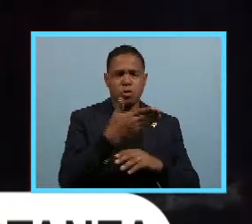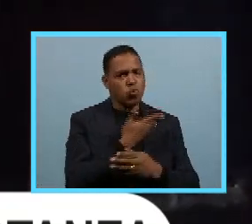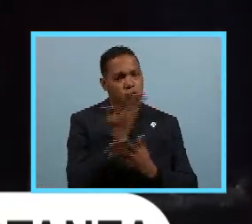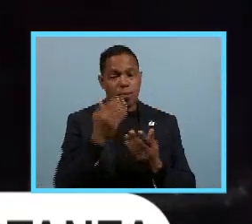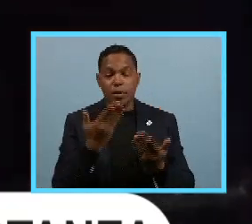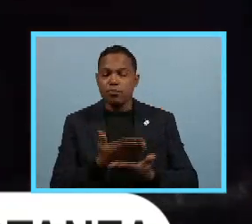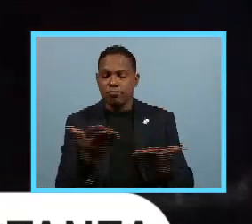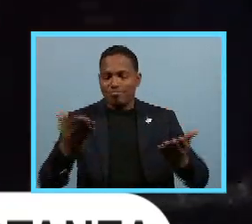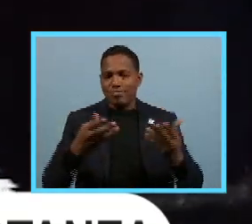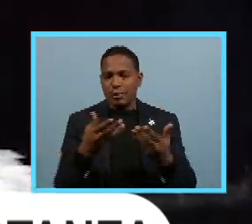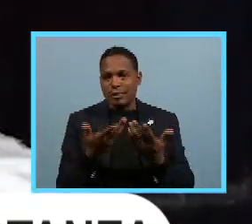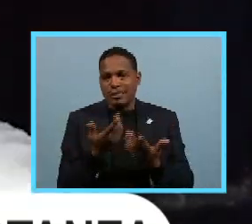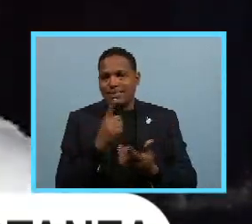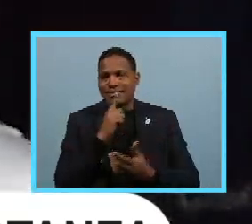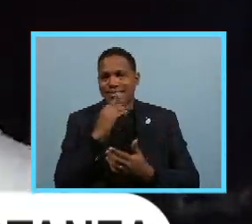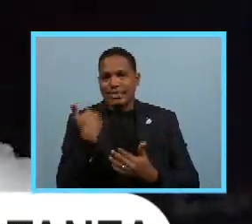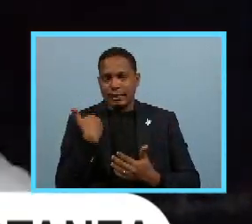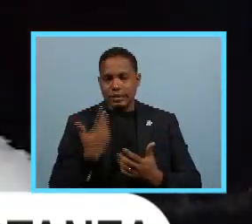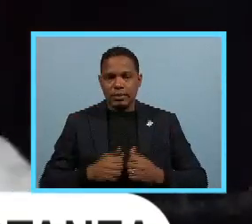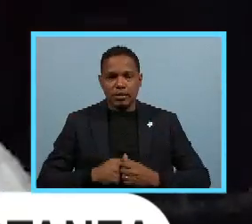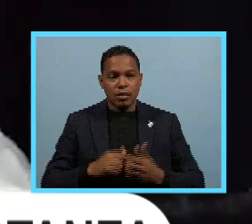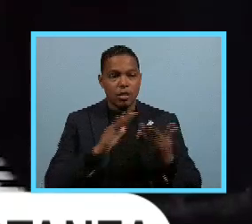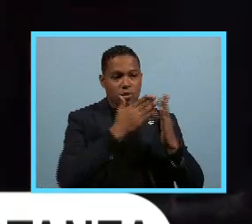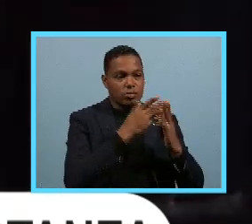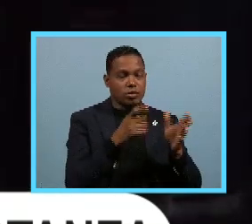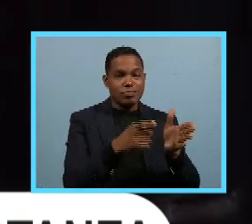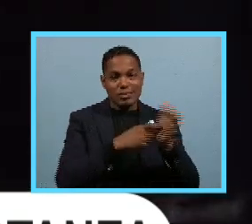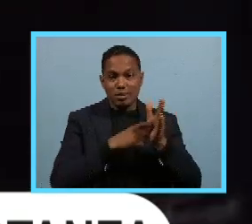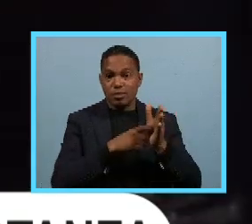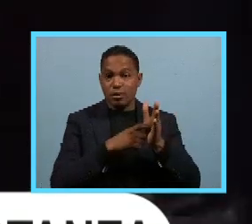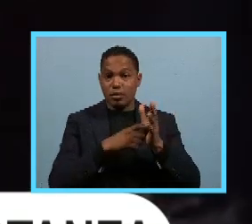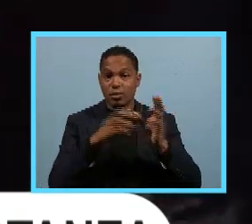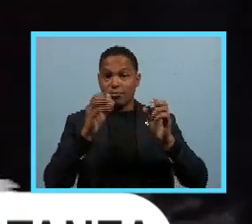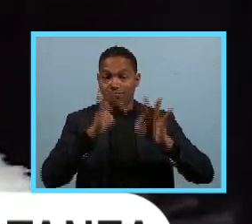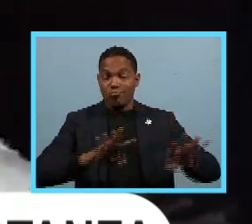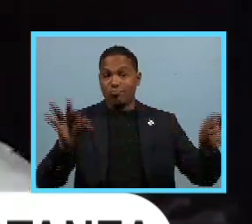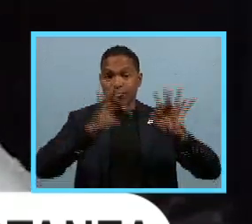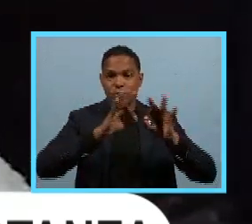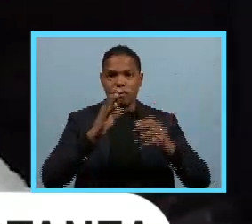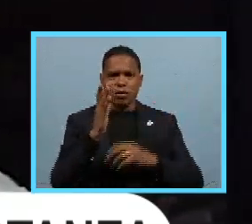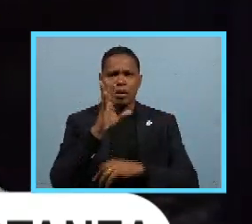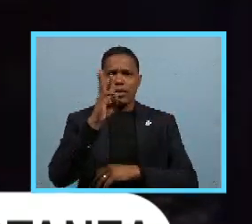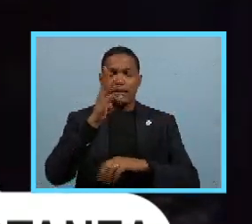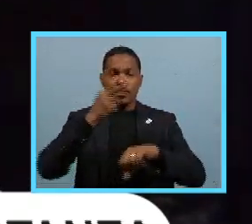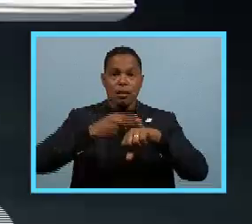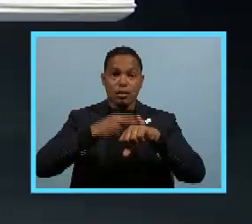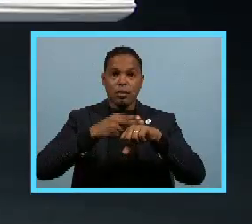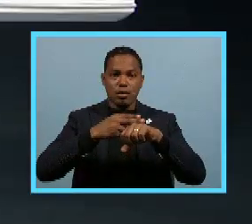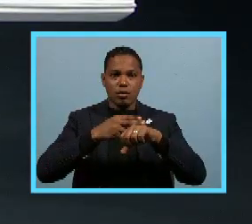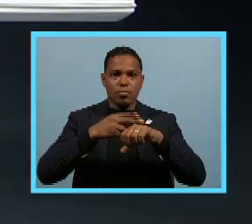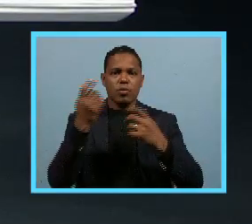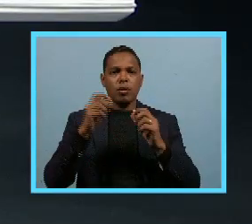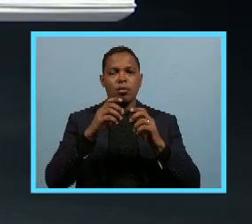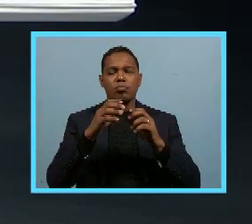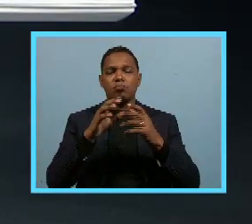bienes materiales, y la comunidad tiene un reclamo importante que estaremos compartiendo a las 6 de la tarde